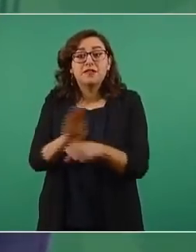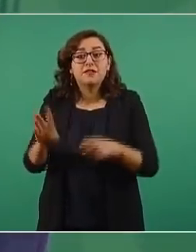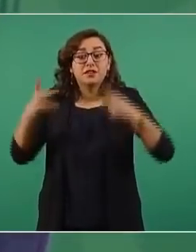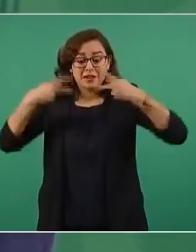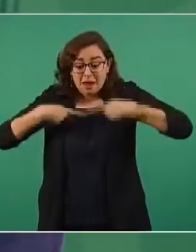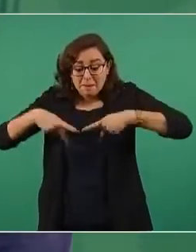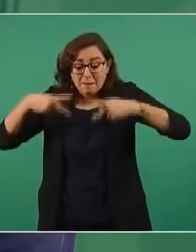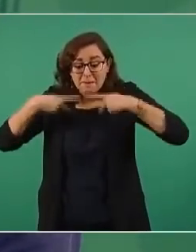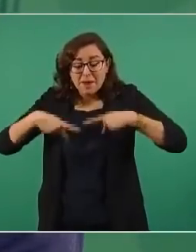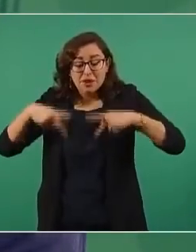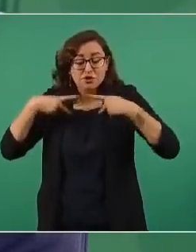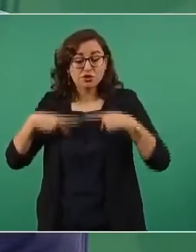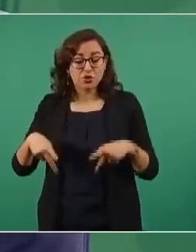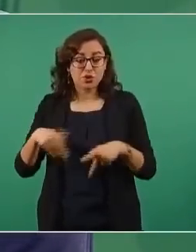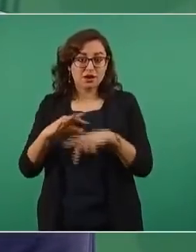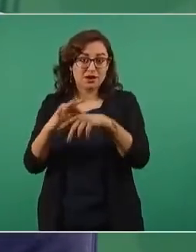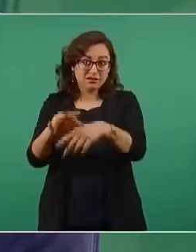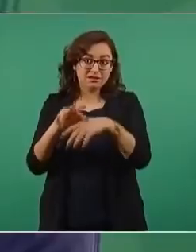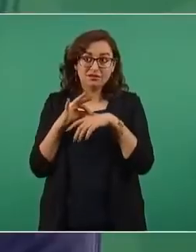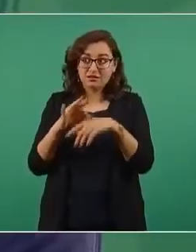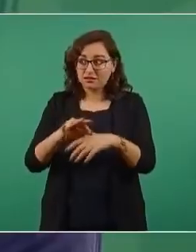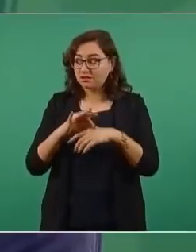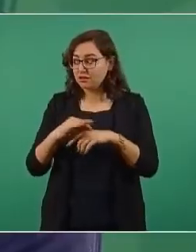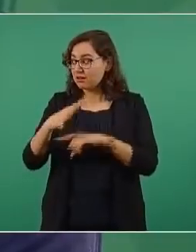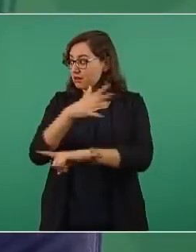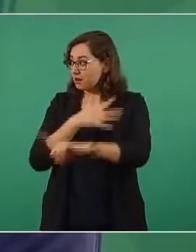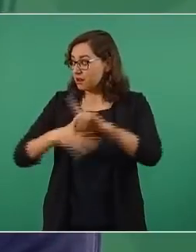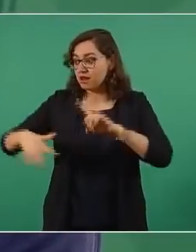necesidades reales,